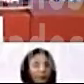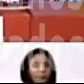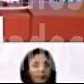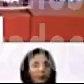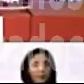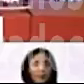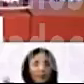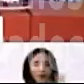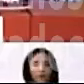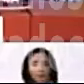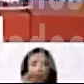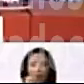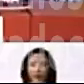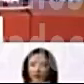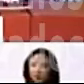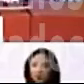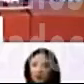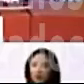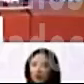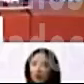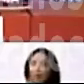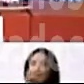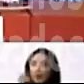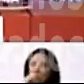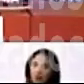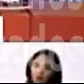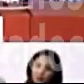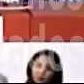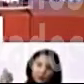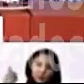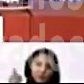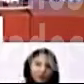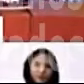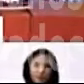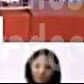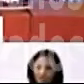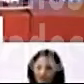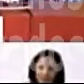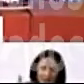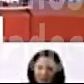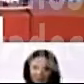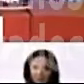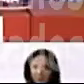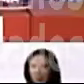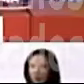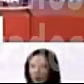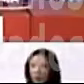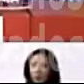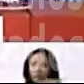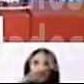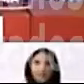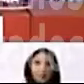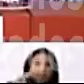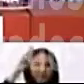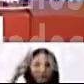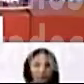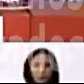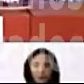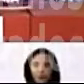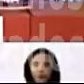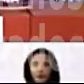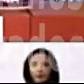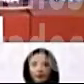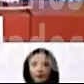ya ha aprendido demasiado en estos 20 años y no se va a dejar arrebatar absolutamente ningún logro de la